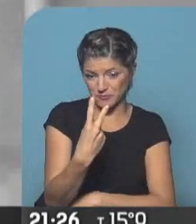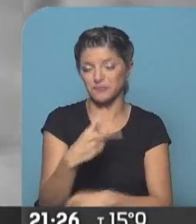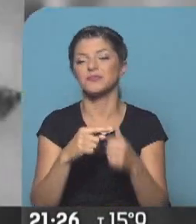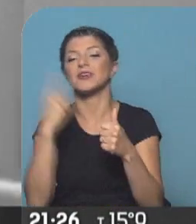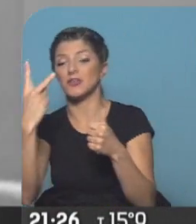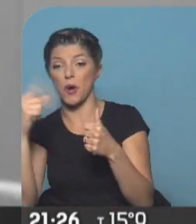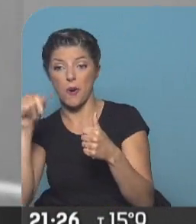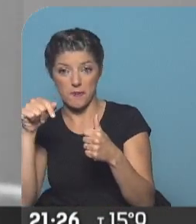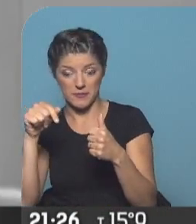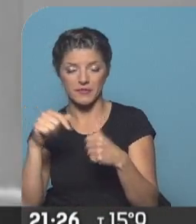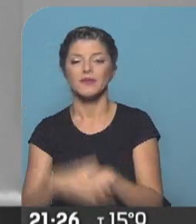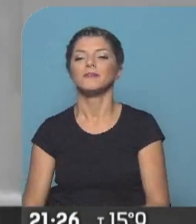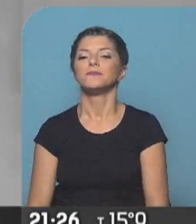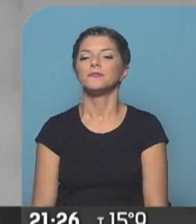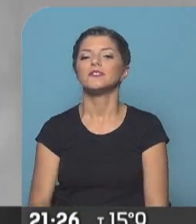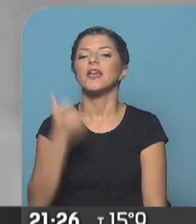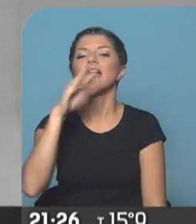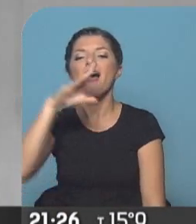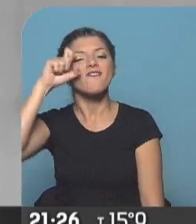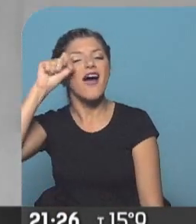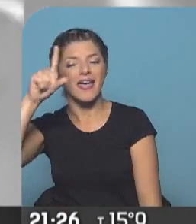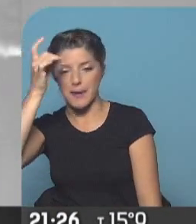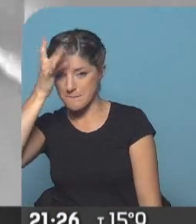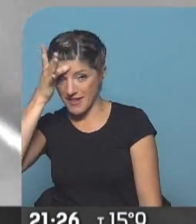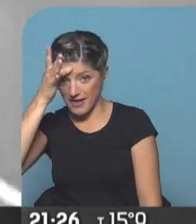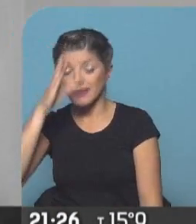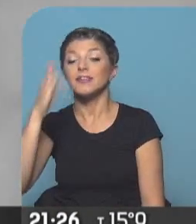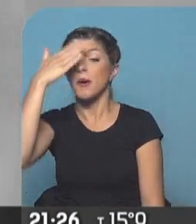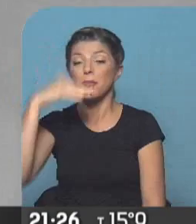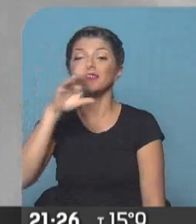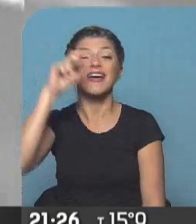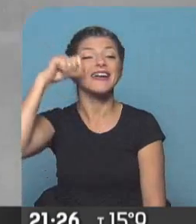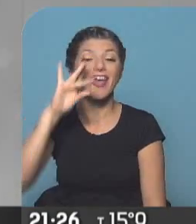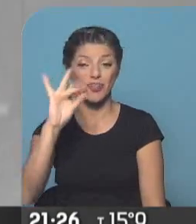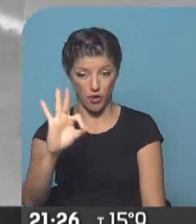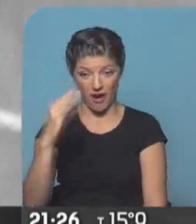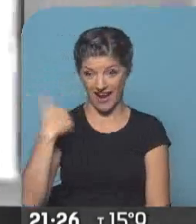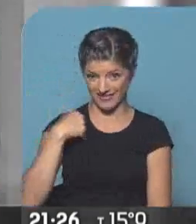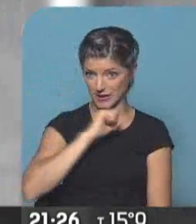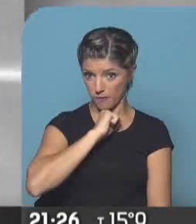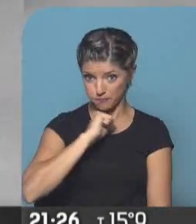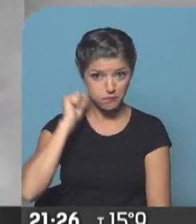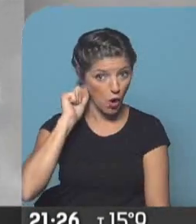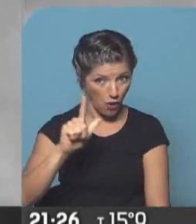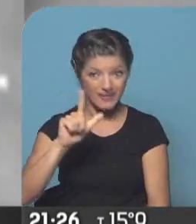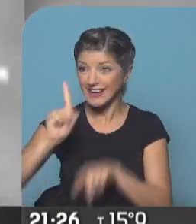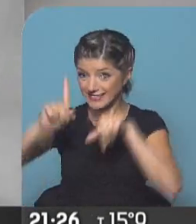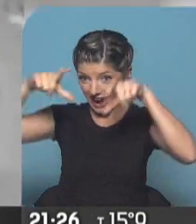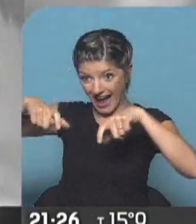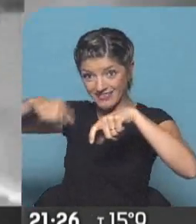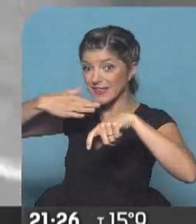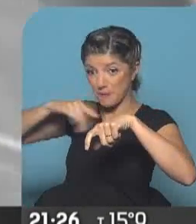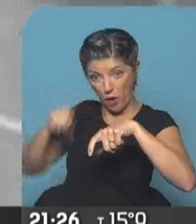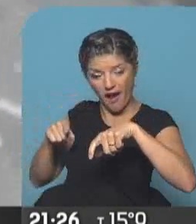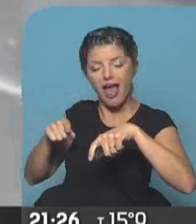peruanos. Rafael Albrecht de penal y el toscano Rendo para la Argentina. Y en esa Bombonera, el